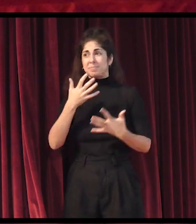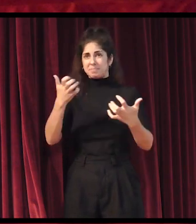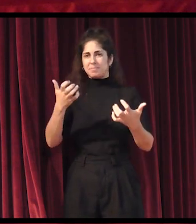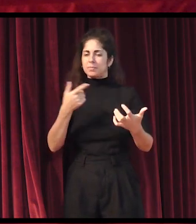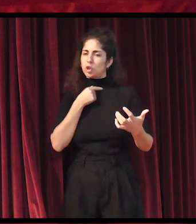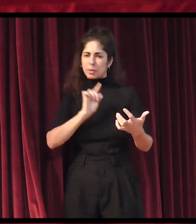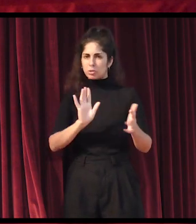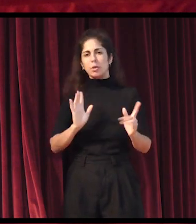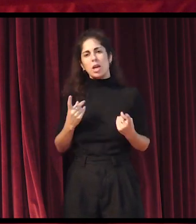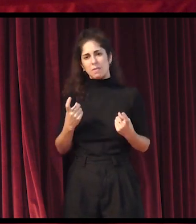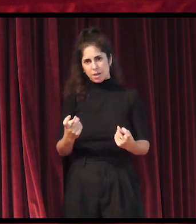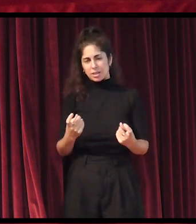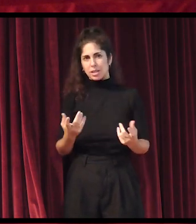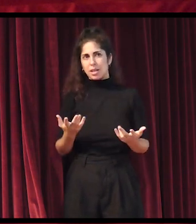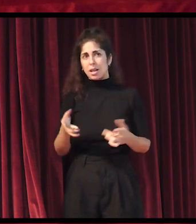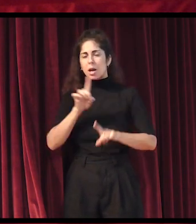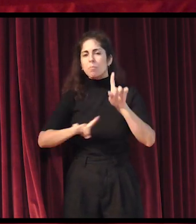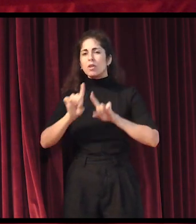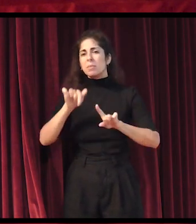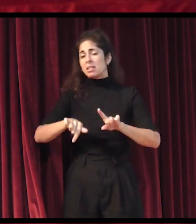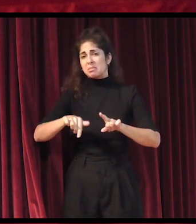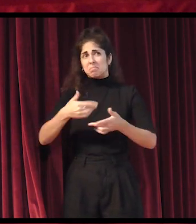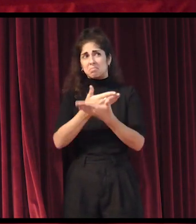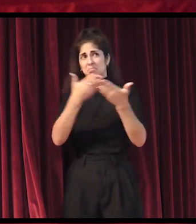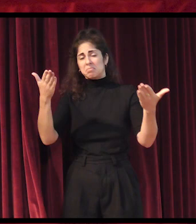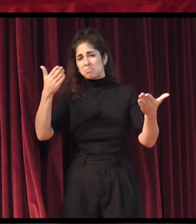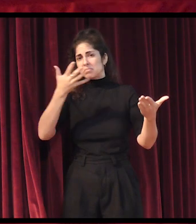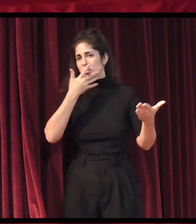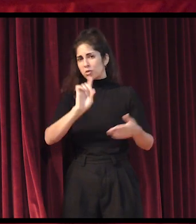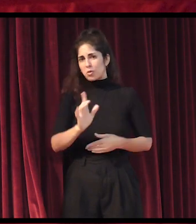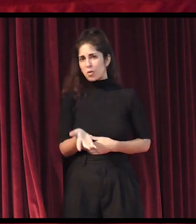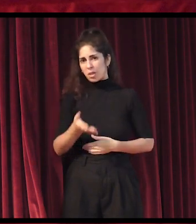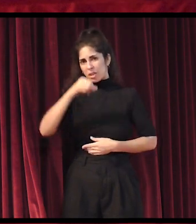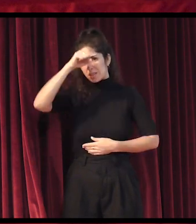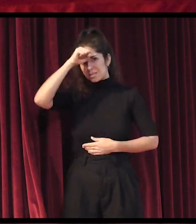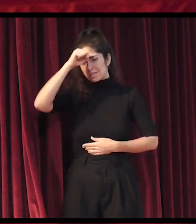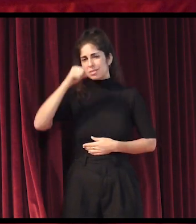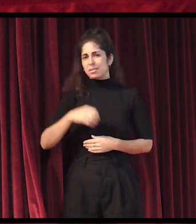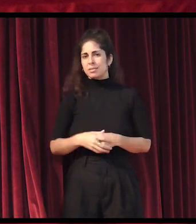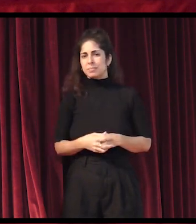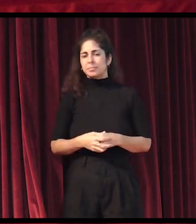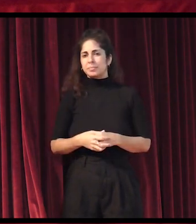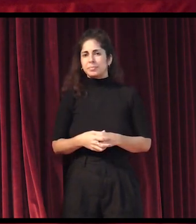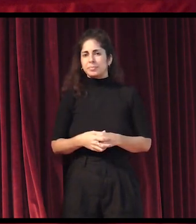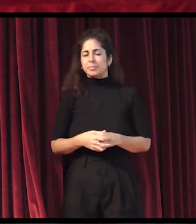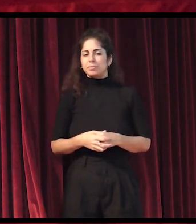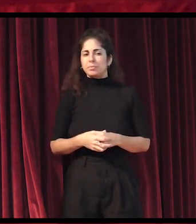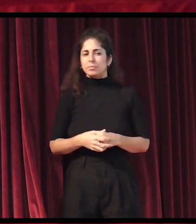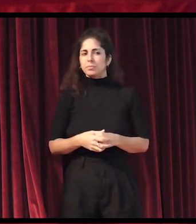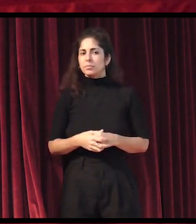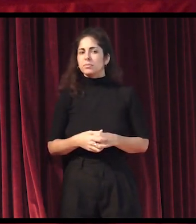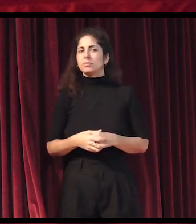hacerlo. Creo que esta problemática no se conocía y no se conocía en entornos muy cercanos, pues